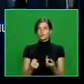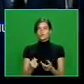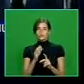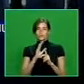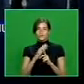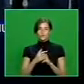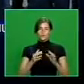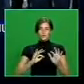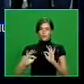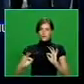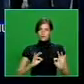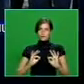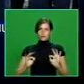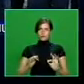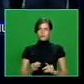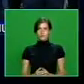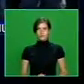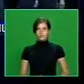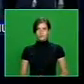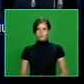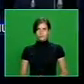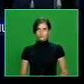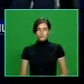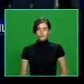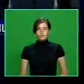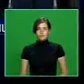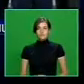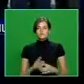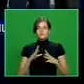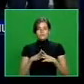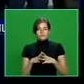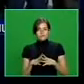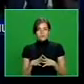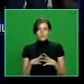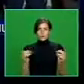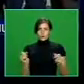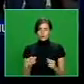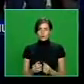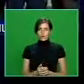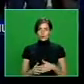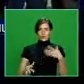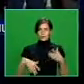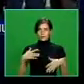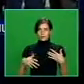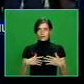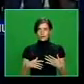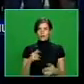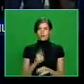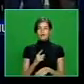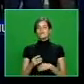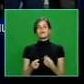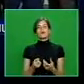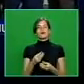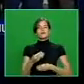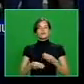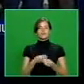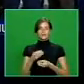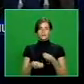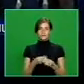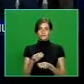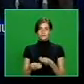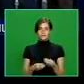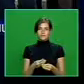al teatro bueno y a toda la actividad que nos debe llevar a consolidar